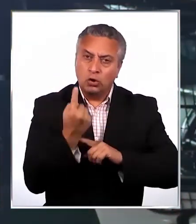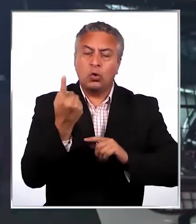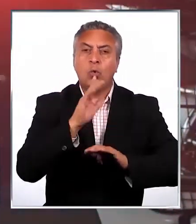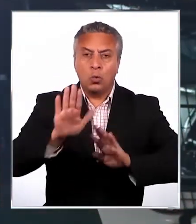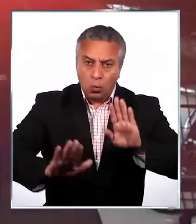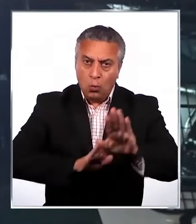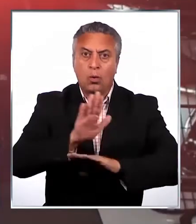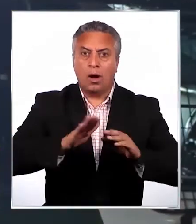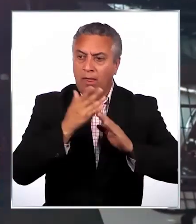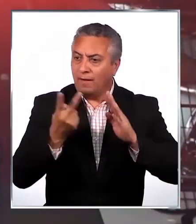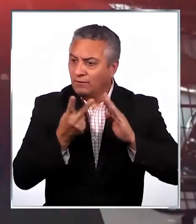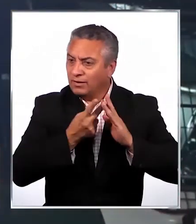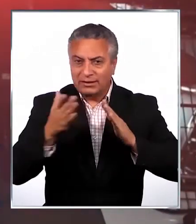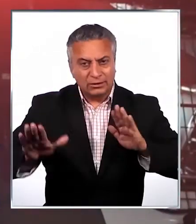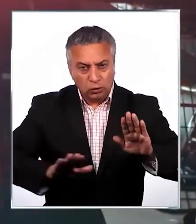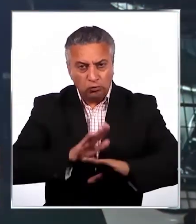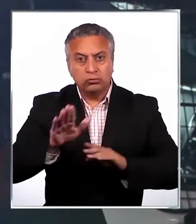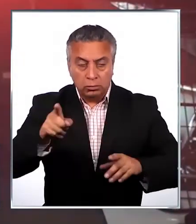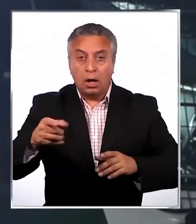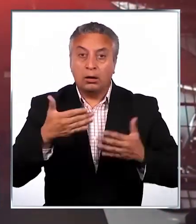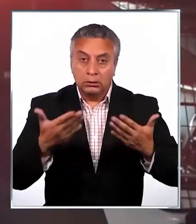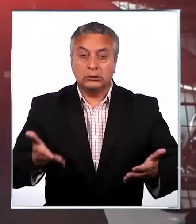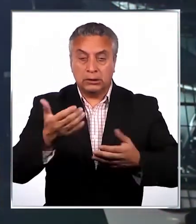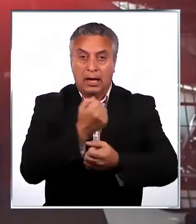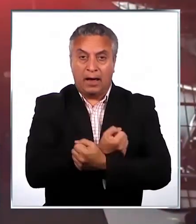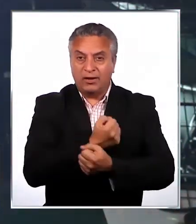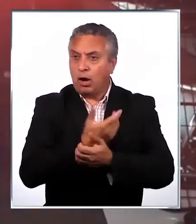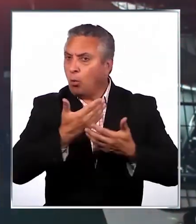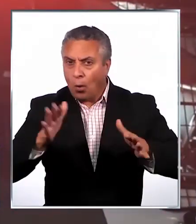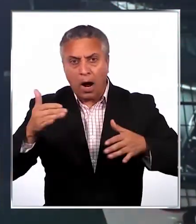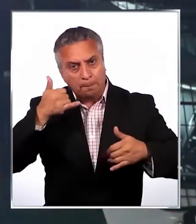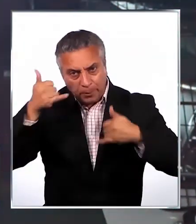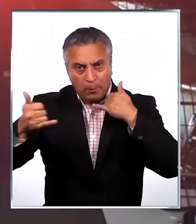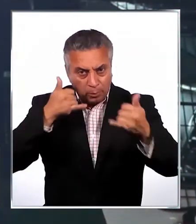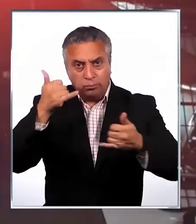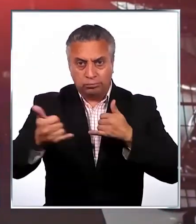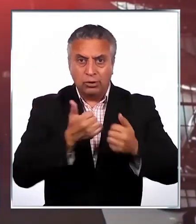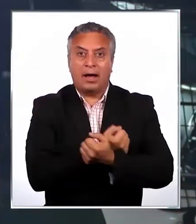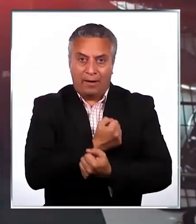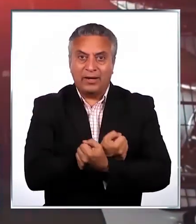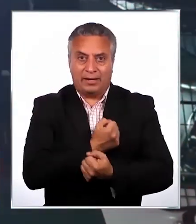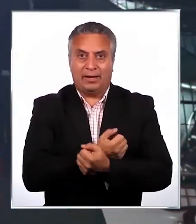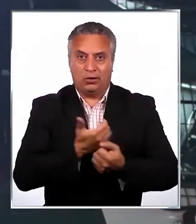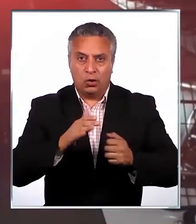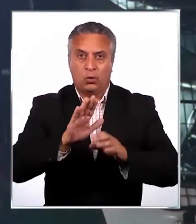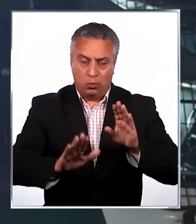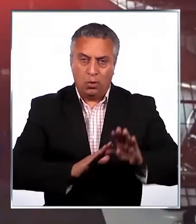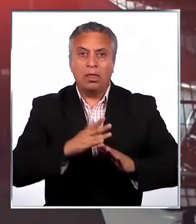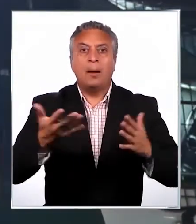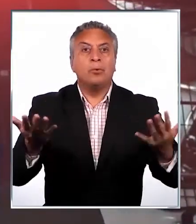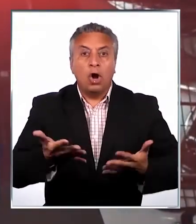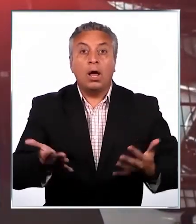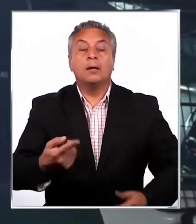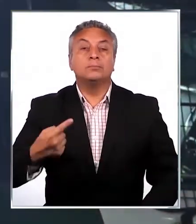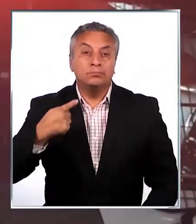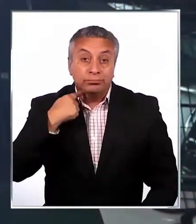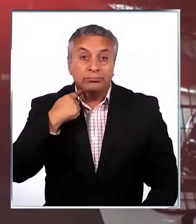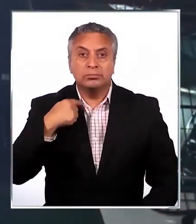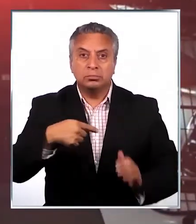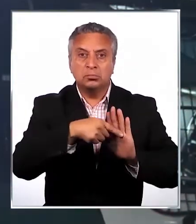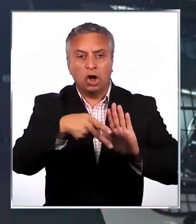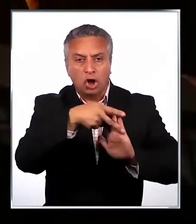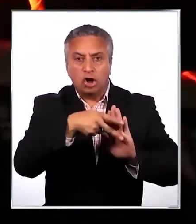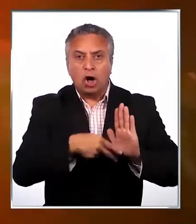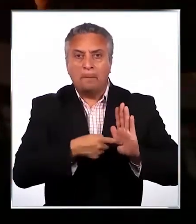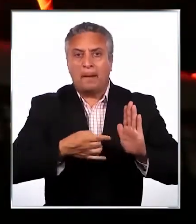el contacto por parte de los vecinos con carabineros e informando cualquier situación que pudiera afectar principalmente a lo que establece